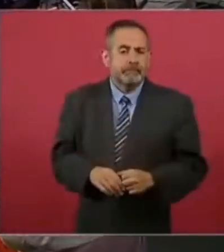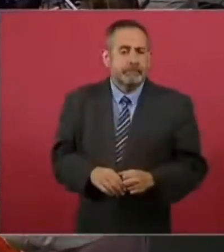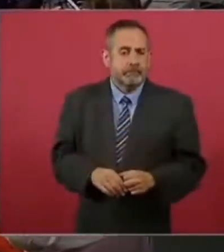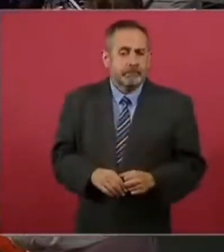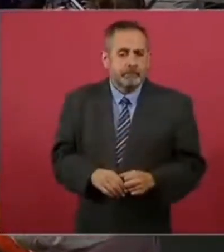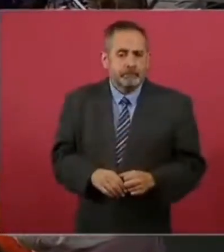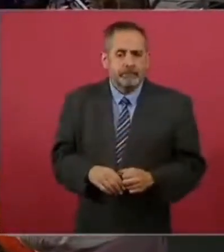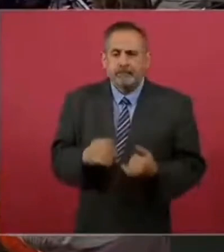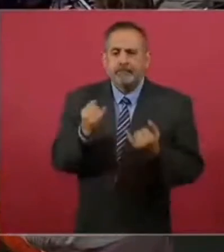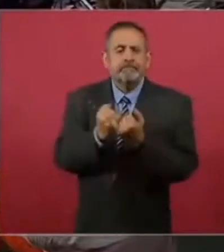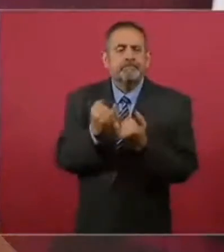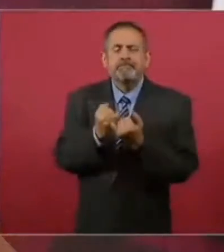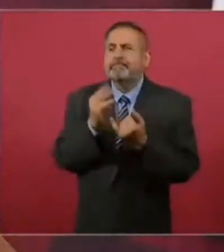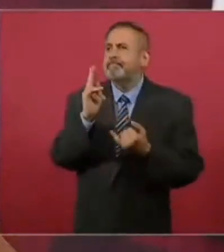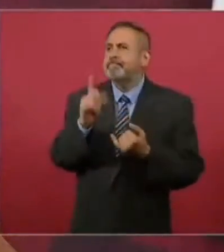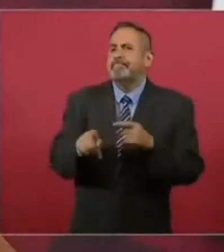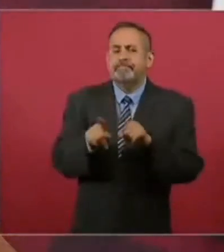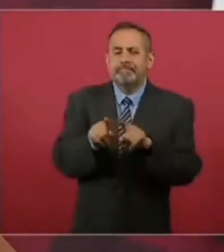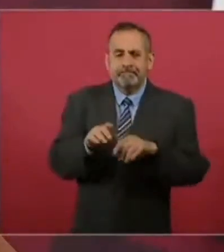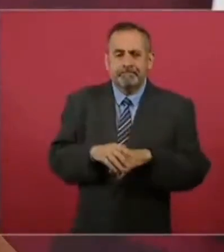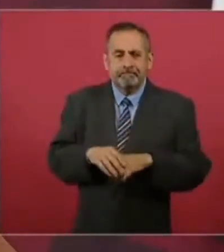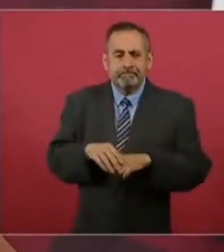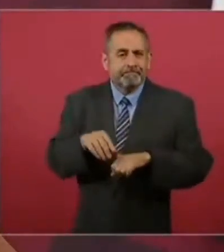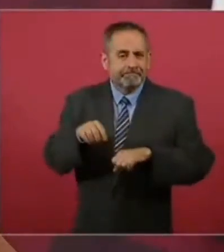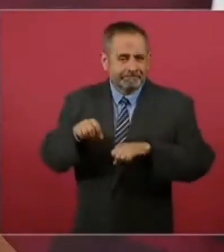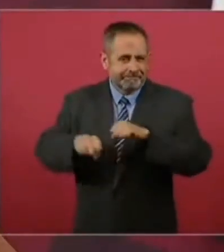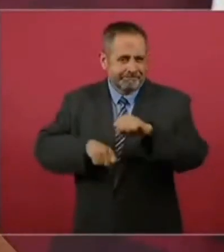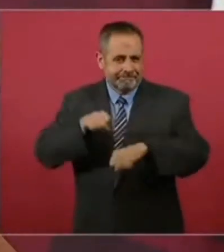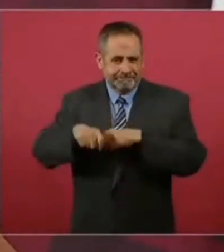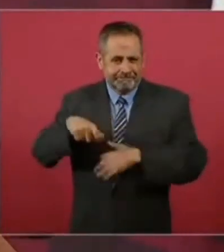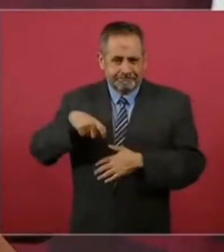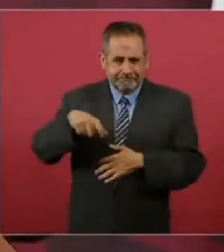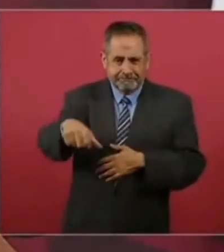montar una bicicleta, que no hay que dejar de pedalear